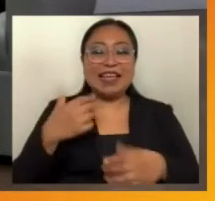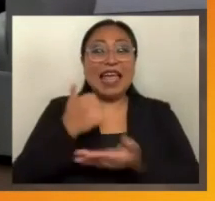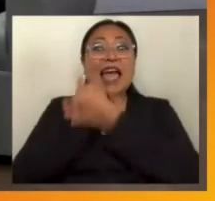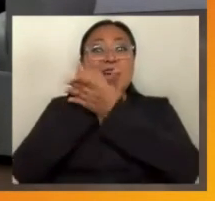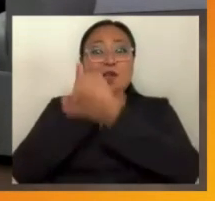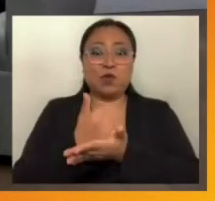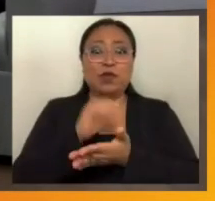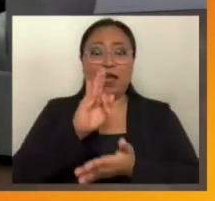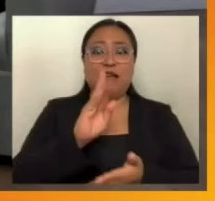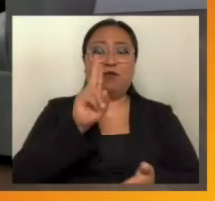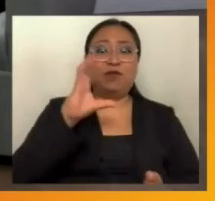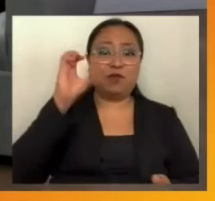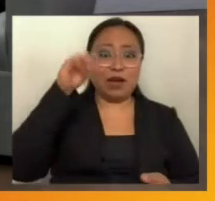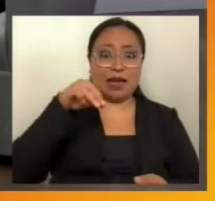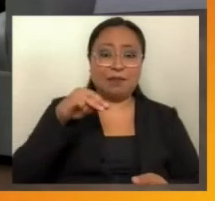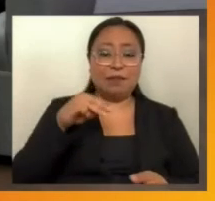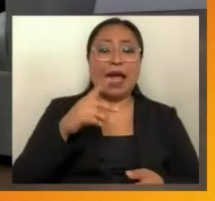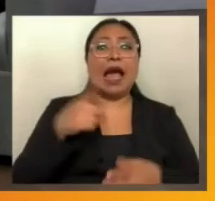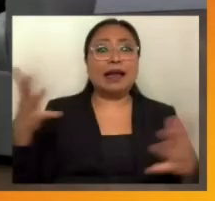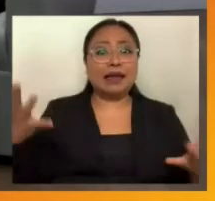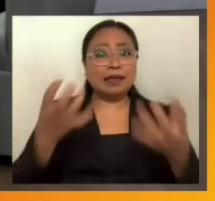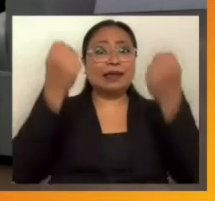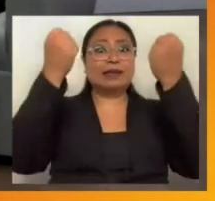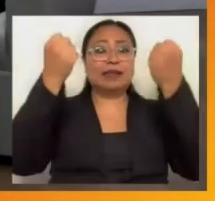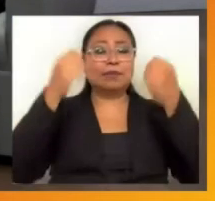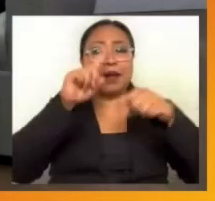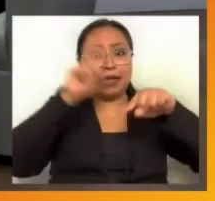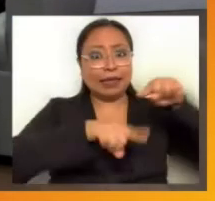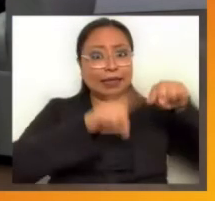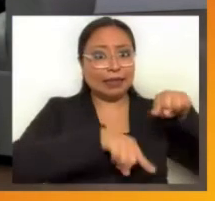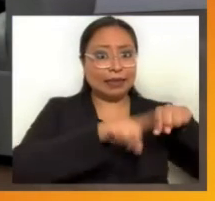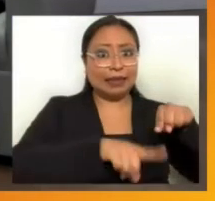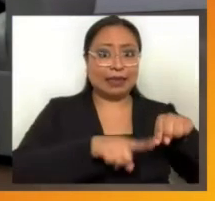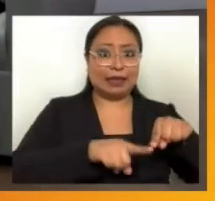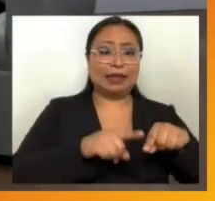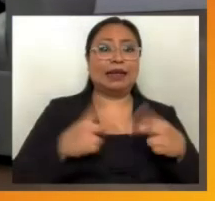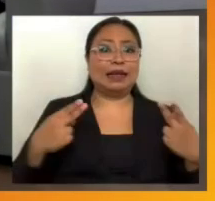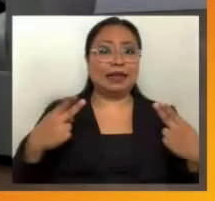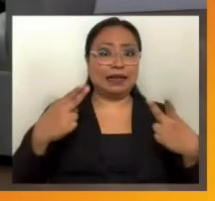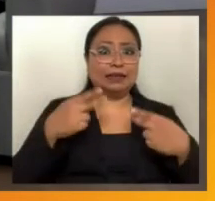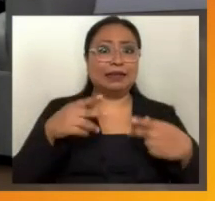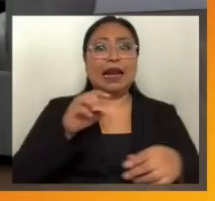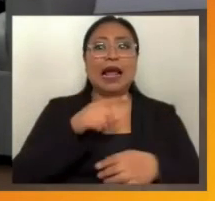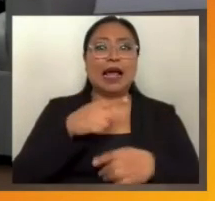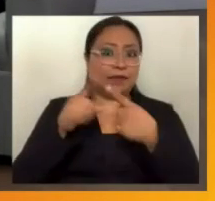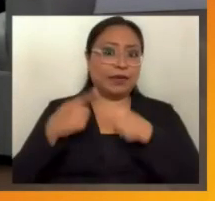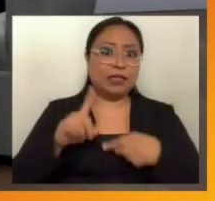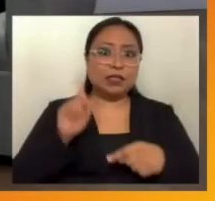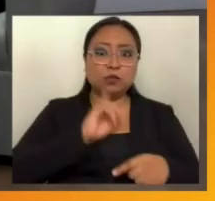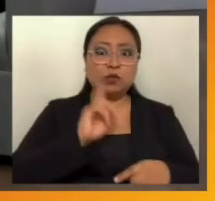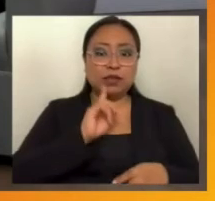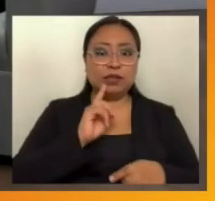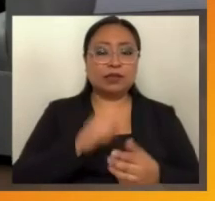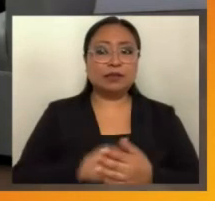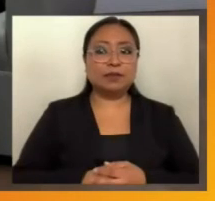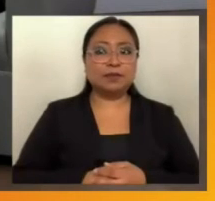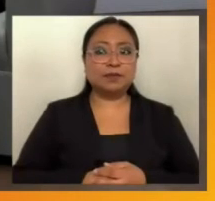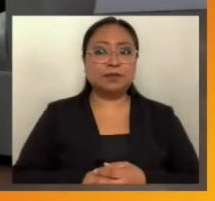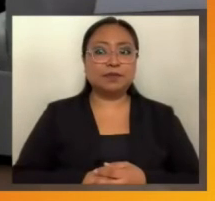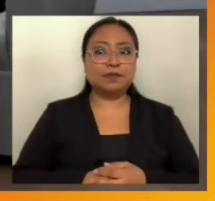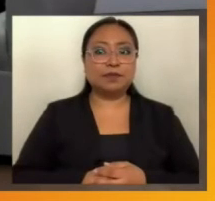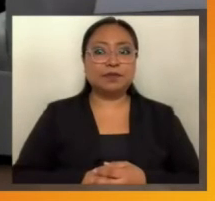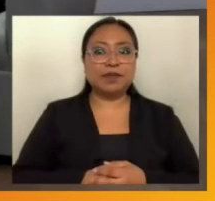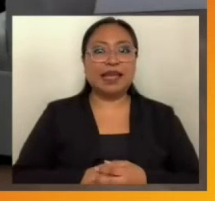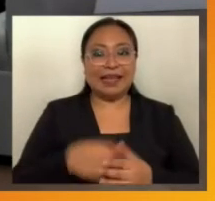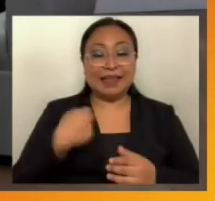que quiere hacer del cáncer de mama una enfermedad del pasado. Precisamente estaba yo pensando en esta, que es nuestro